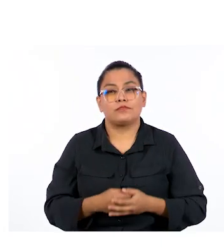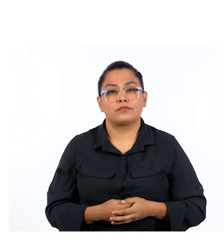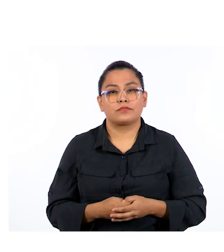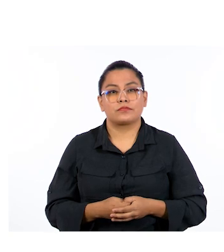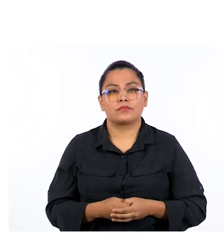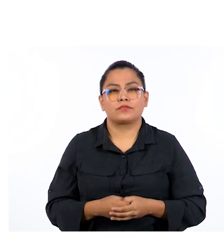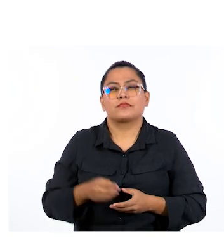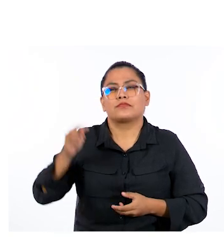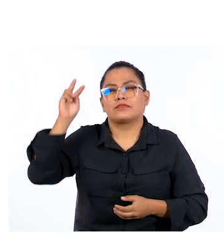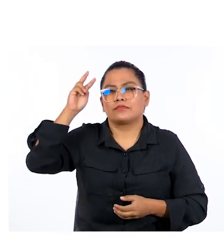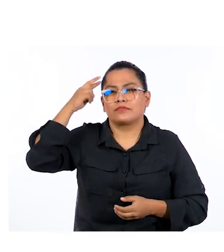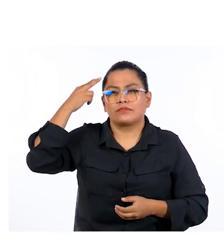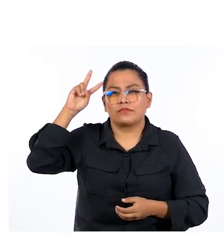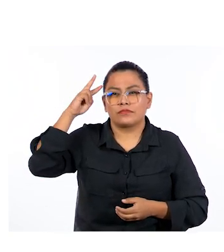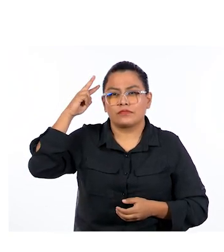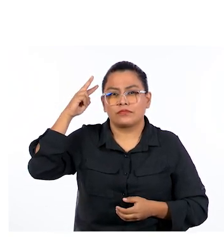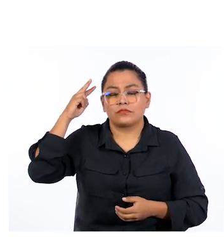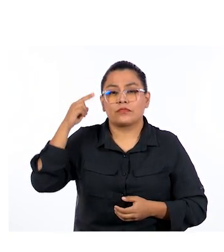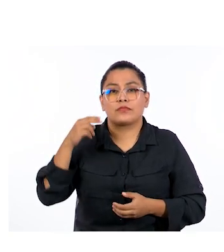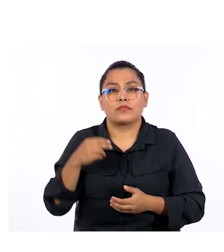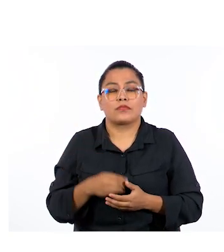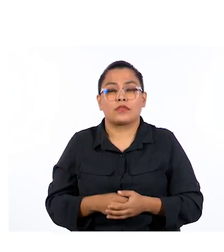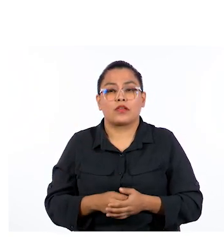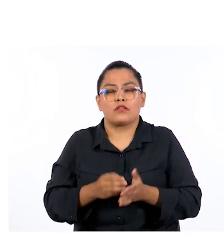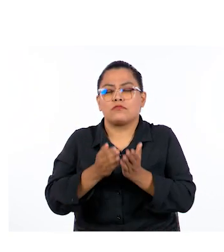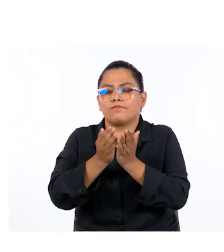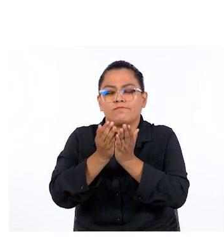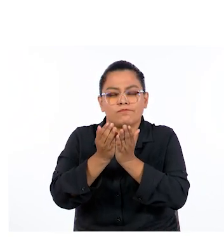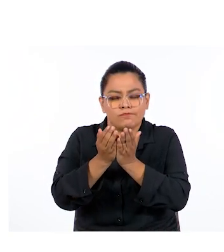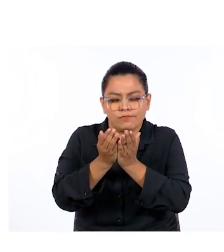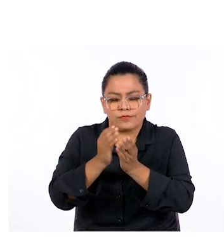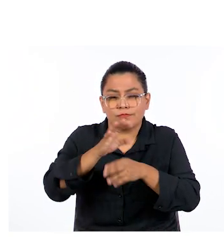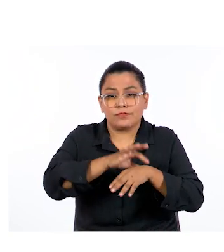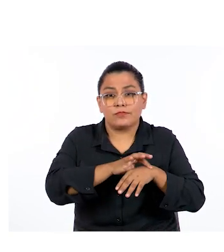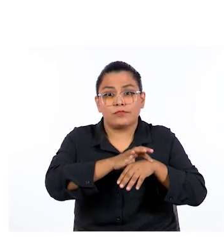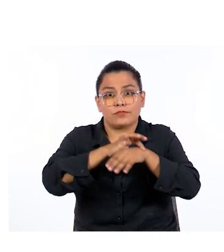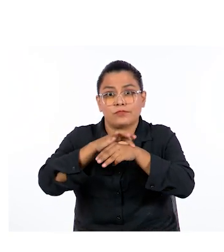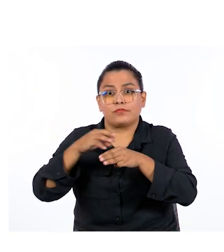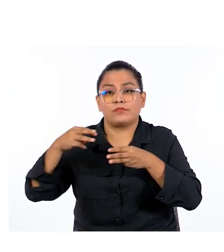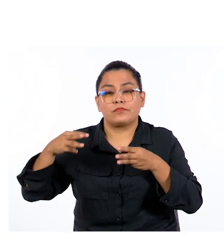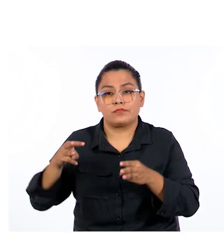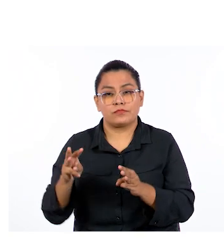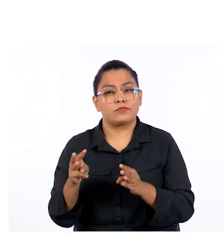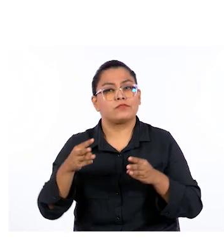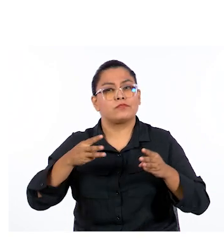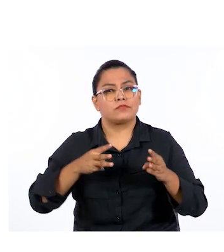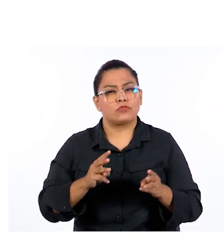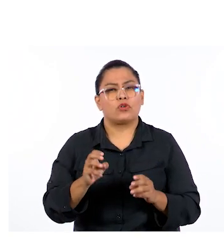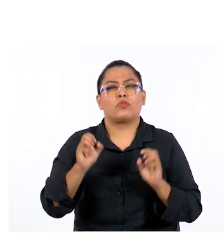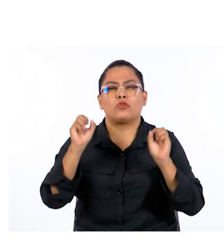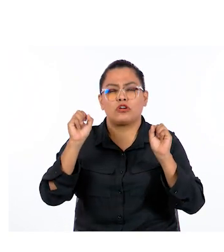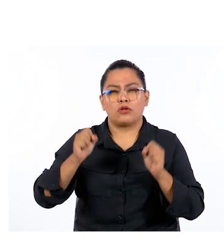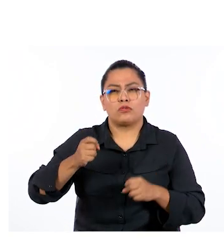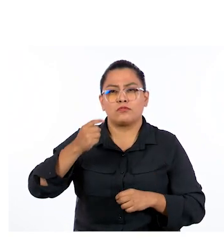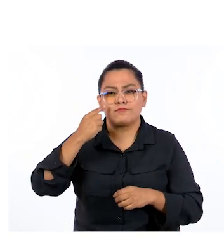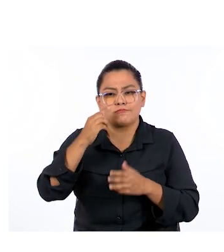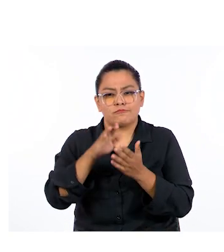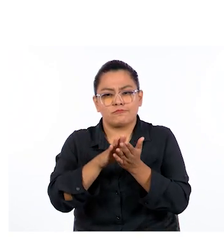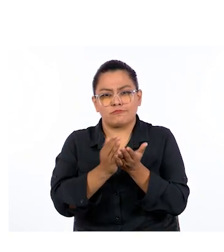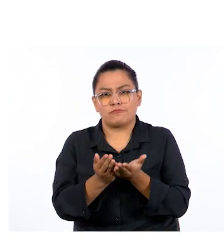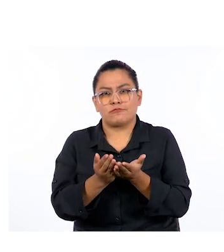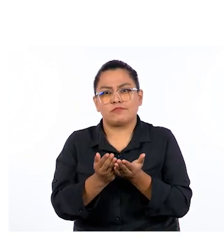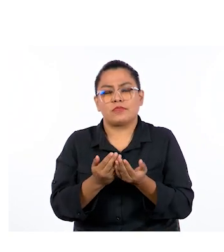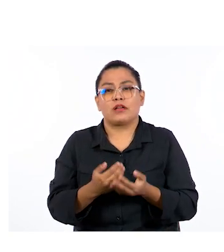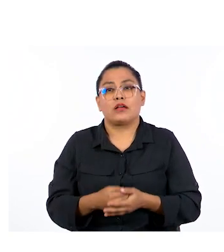sección. Es decir, mientras le damos una lectura a la guía metodológica, podemos ir viendo en el libro de texto